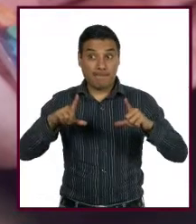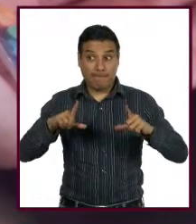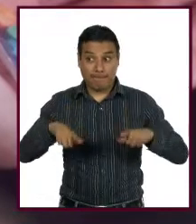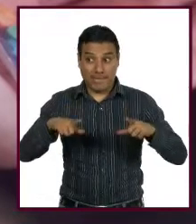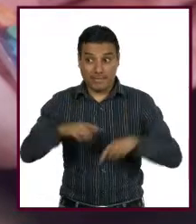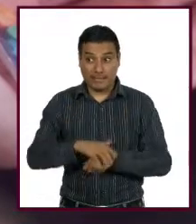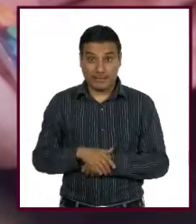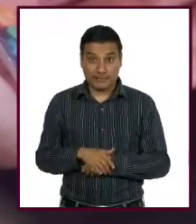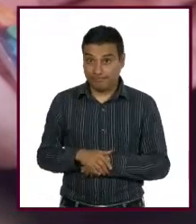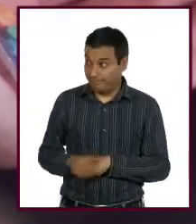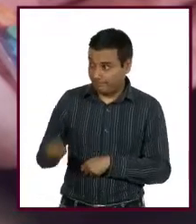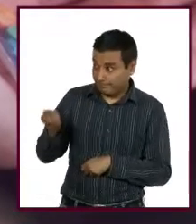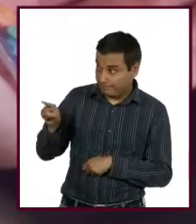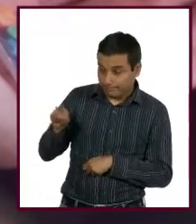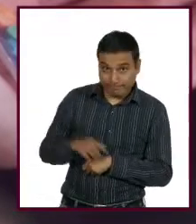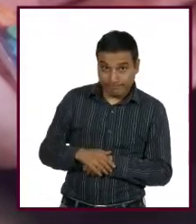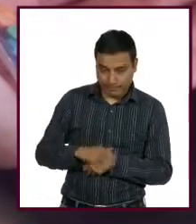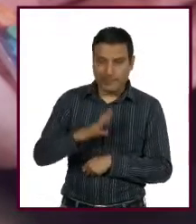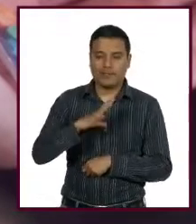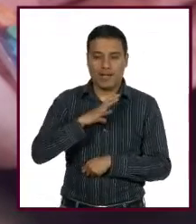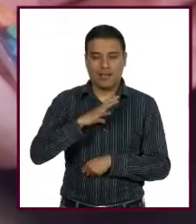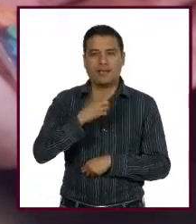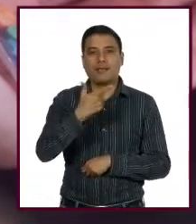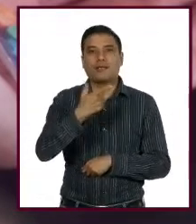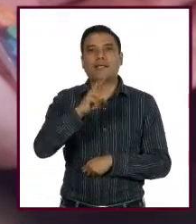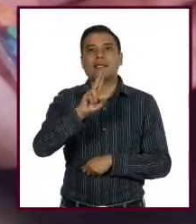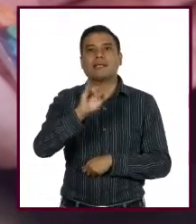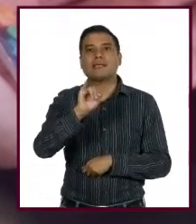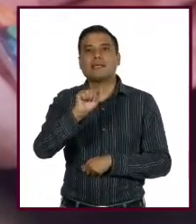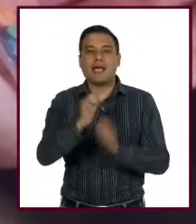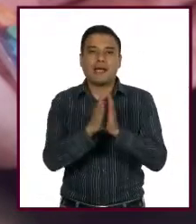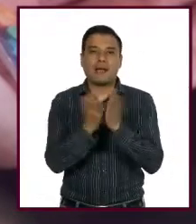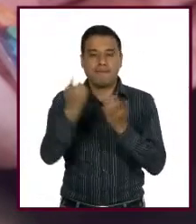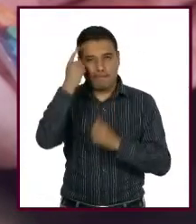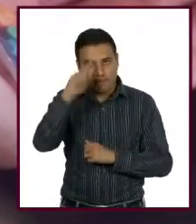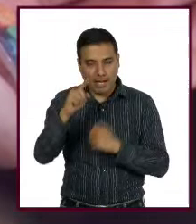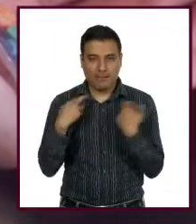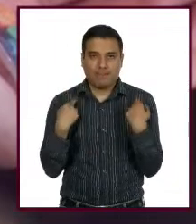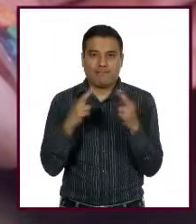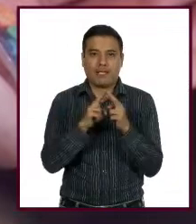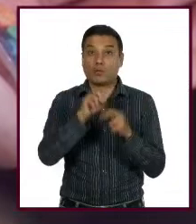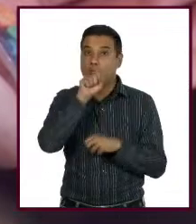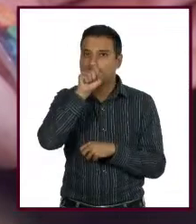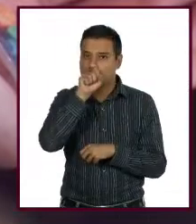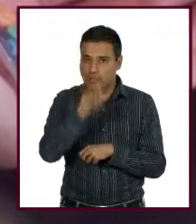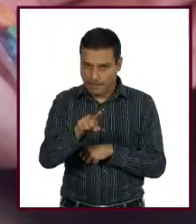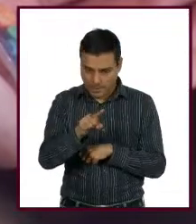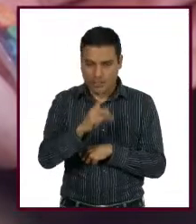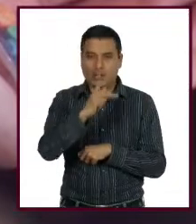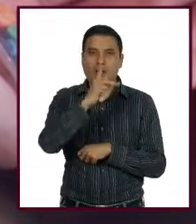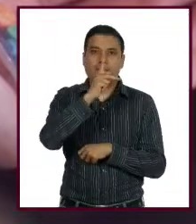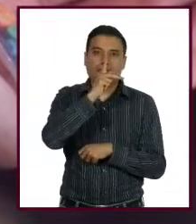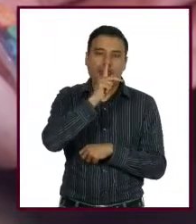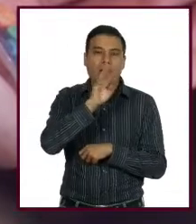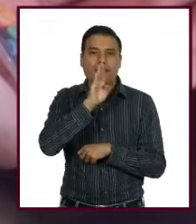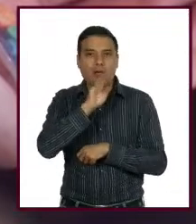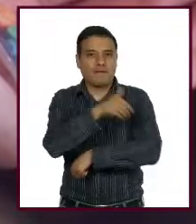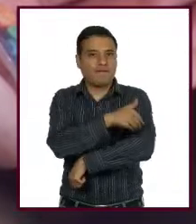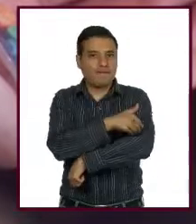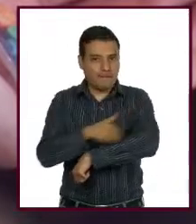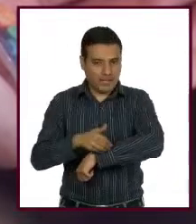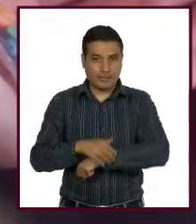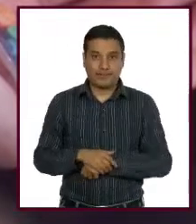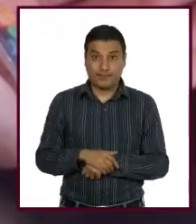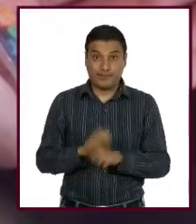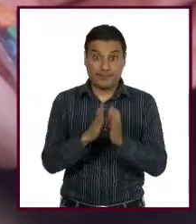aula.c.gov.mx pueden consultar la guía para docentes, así como la guía de orientaciones para madres, padres y familias, las cuales